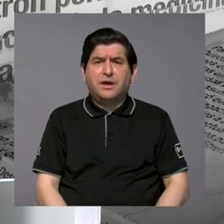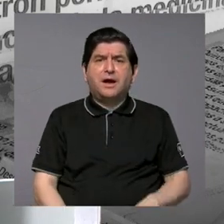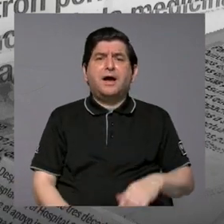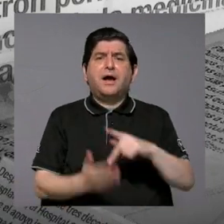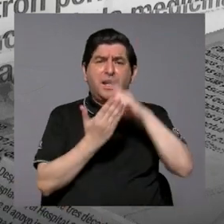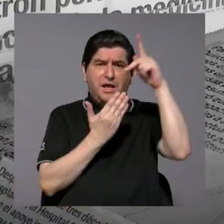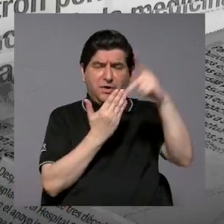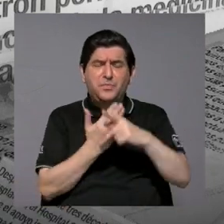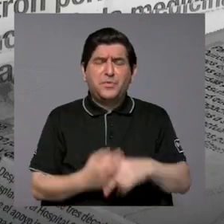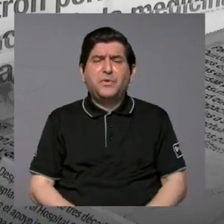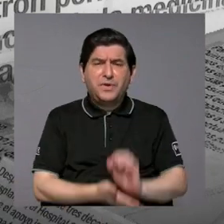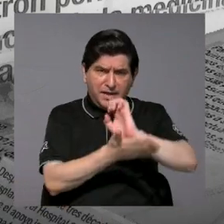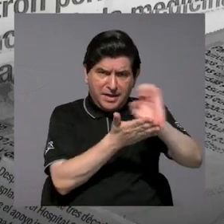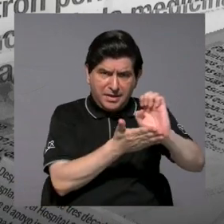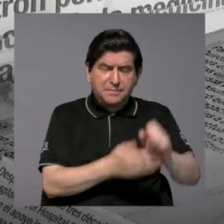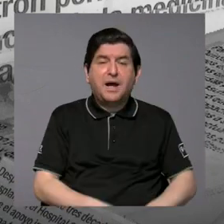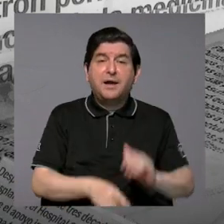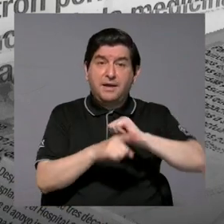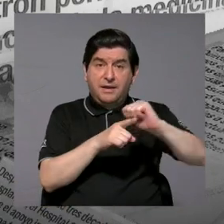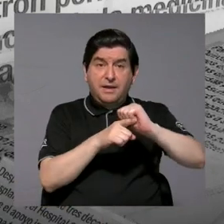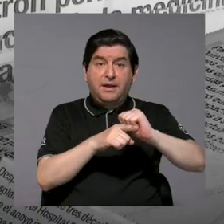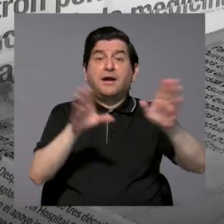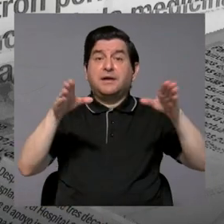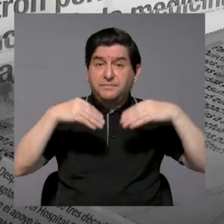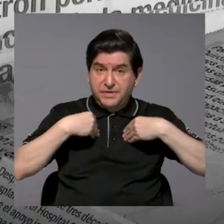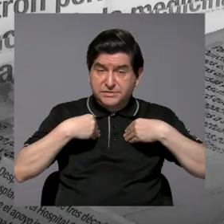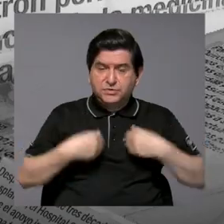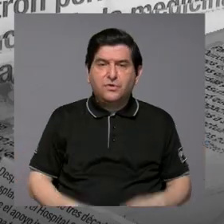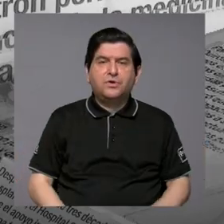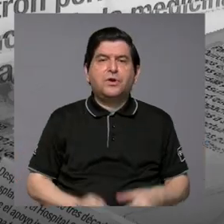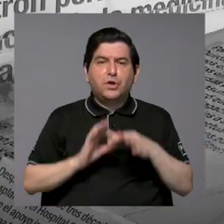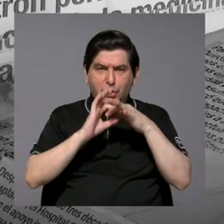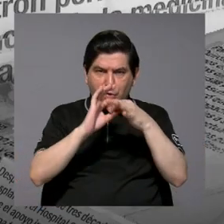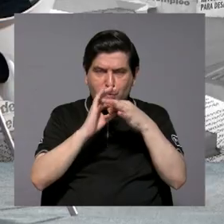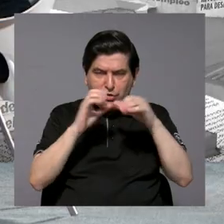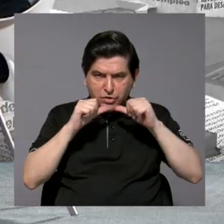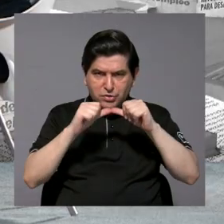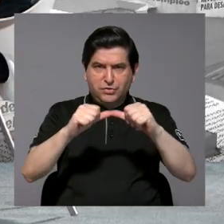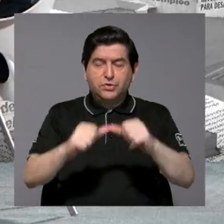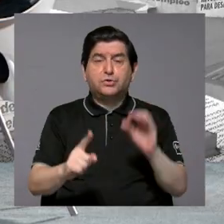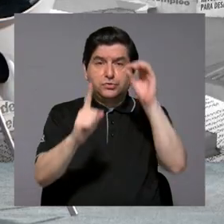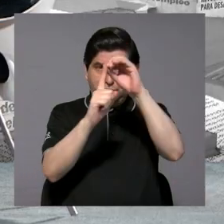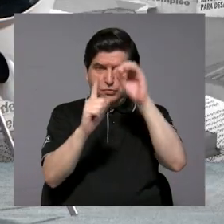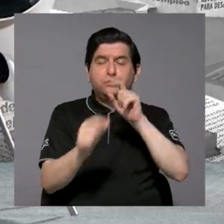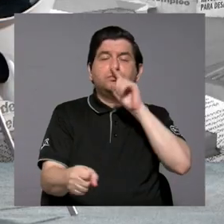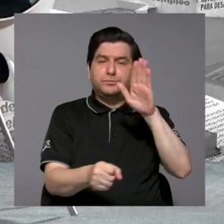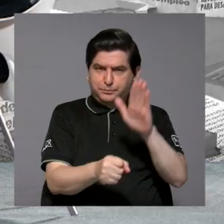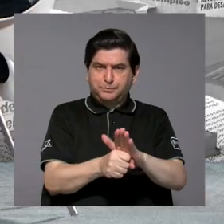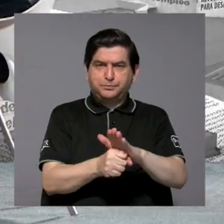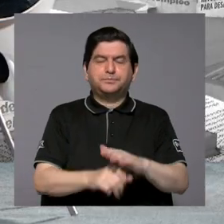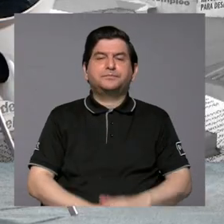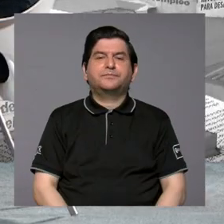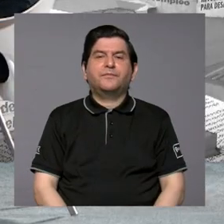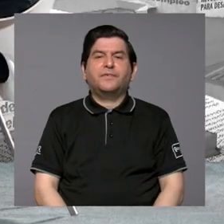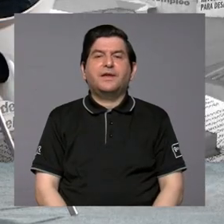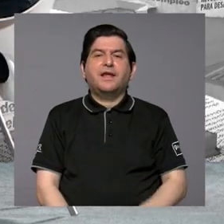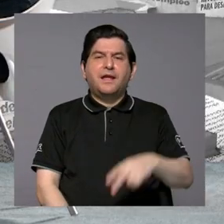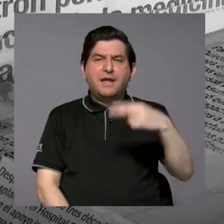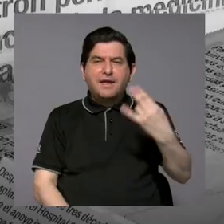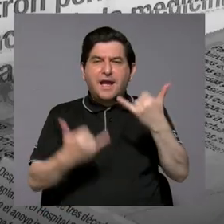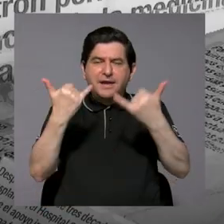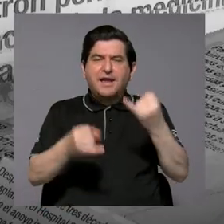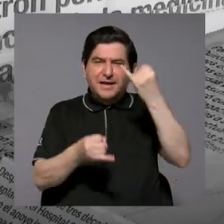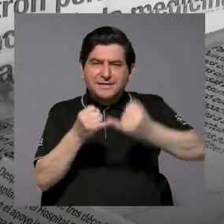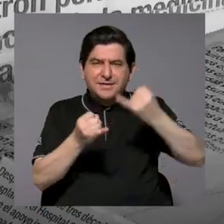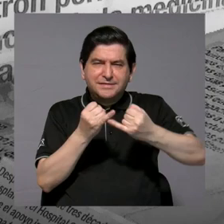a los agentes de programas preventivos reciban la capacitación y caminemos juntos porque los objetivos sí se logran Doña